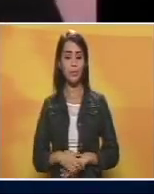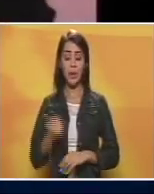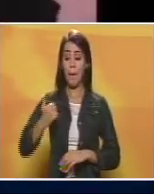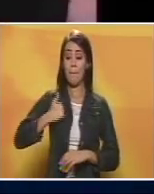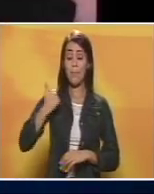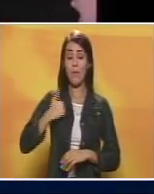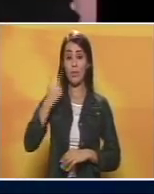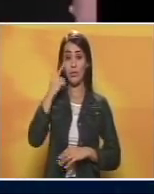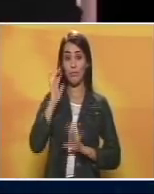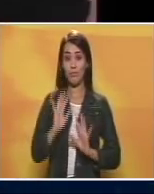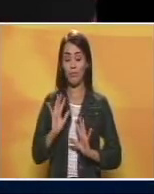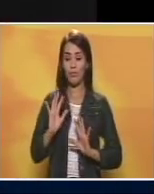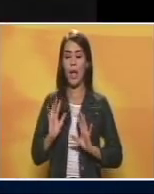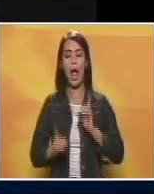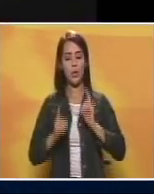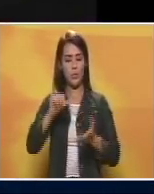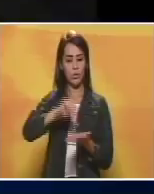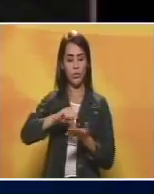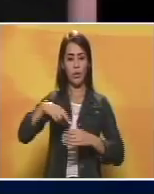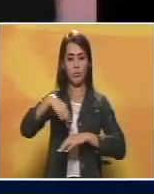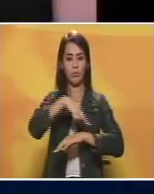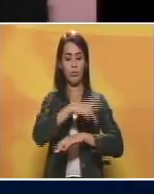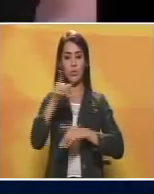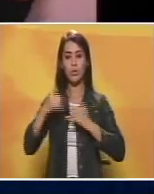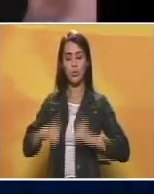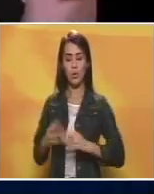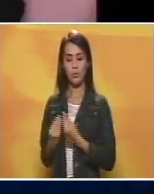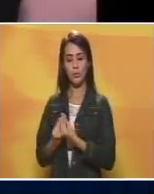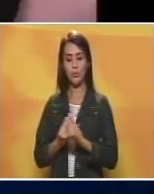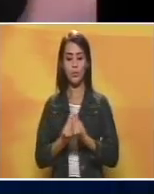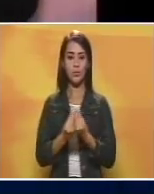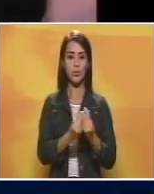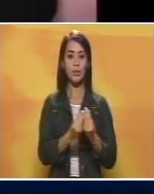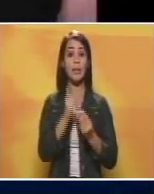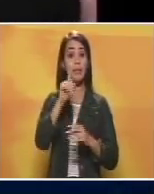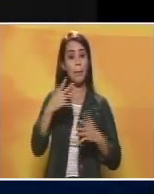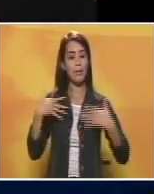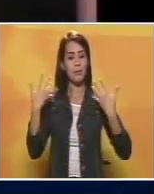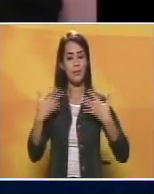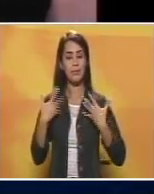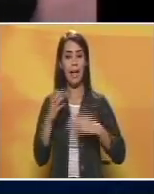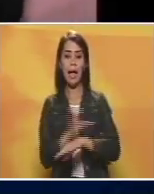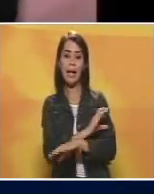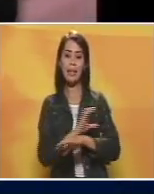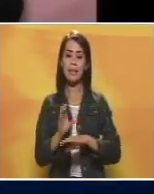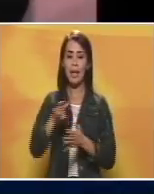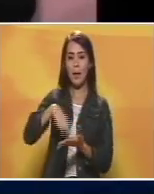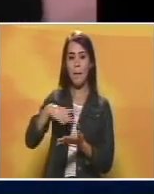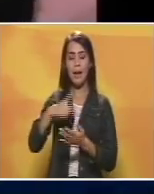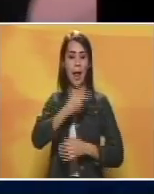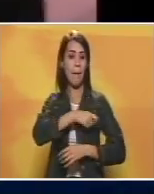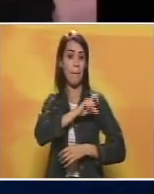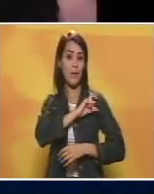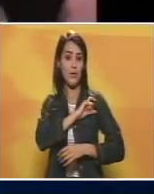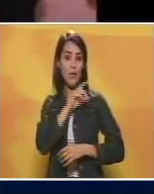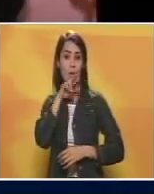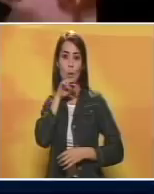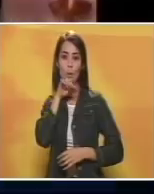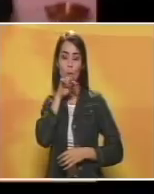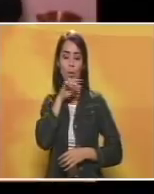aprovechó para recorrer algunas ciudades junto a su hijo Jaden y hasta se animó a bailar y cantar en español. Como vemos en